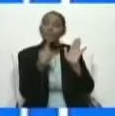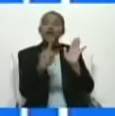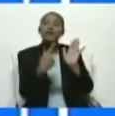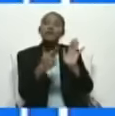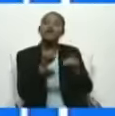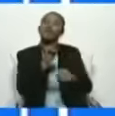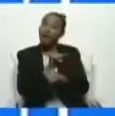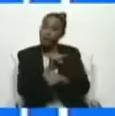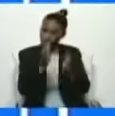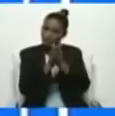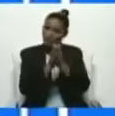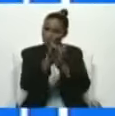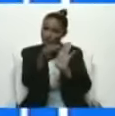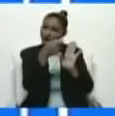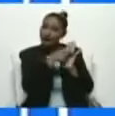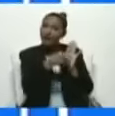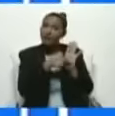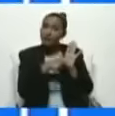por favor.